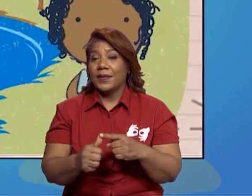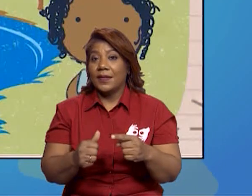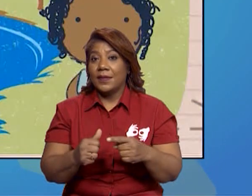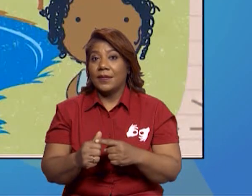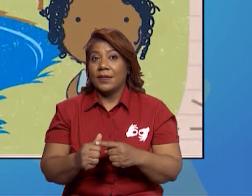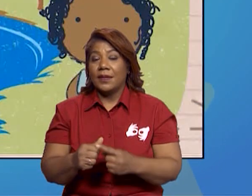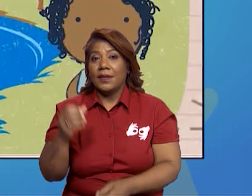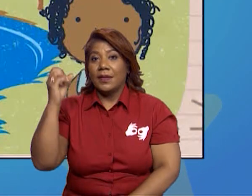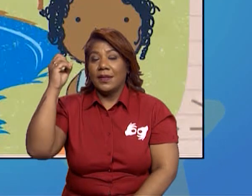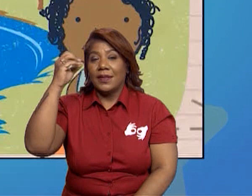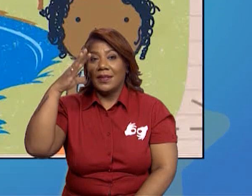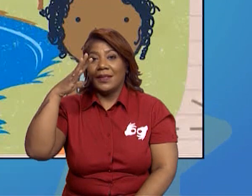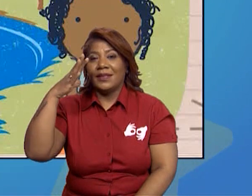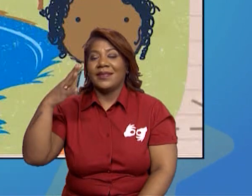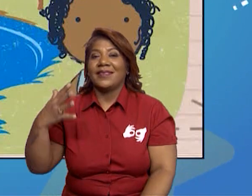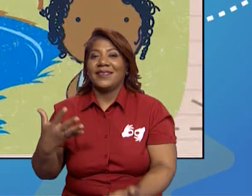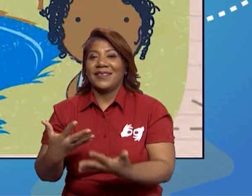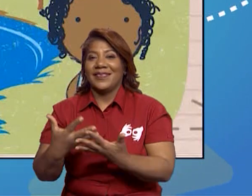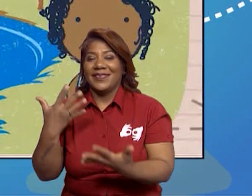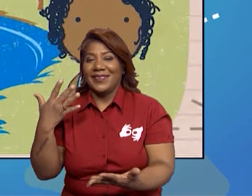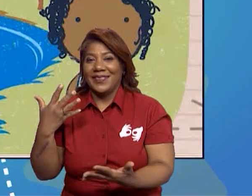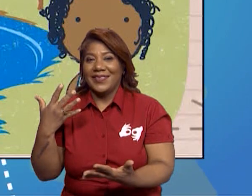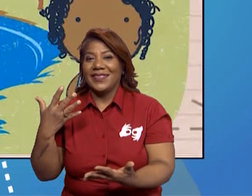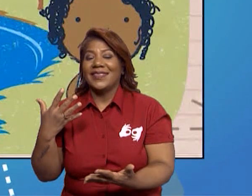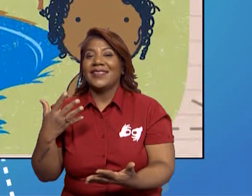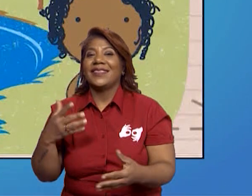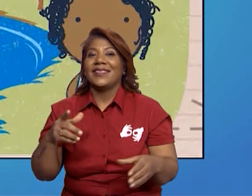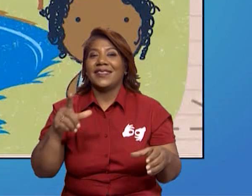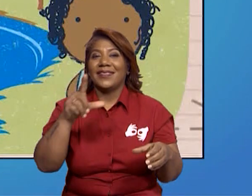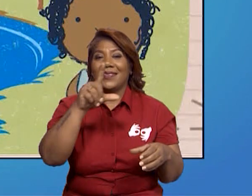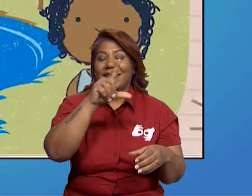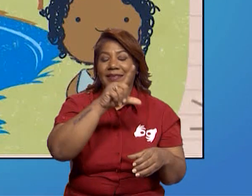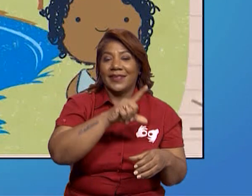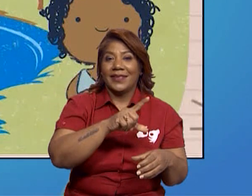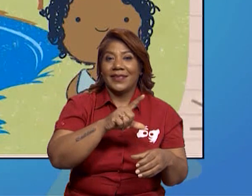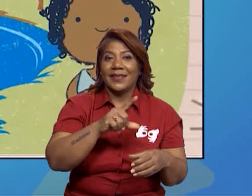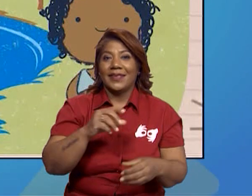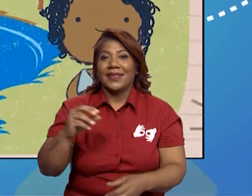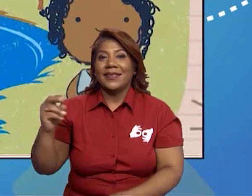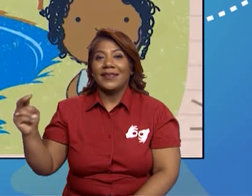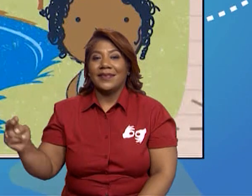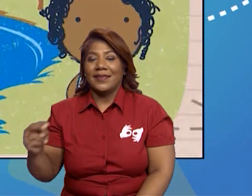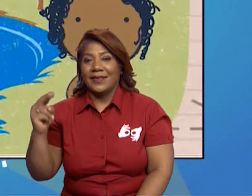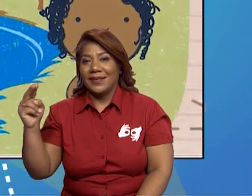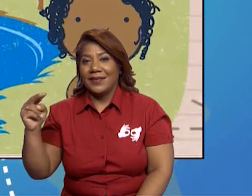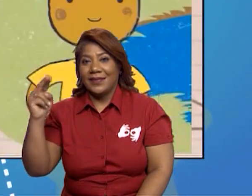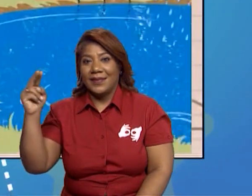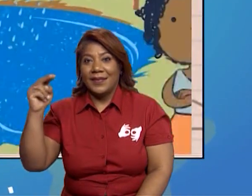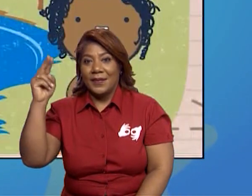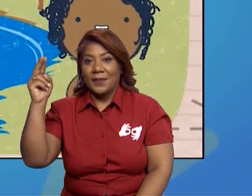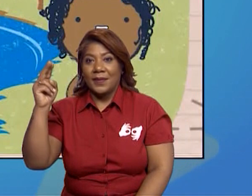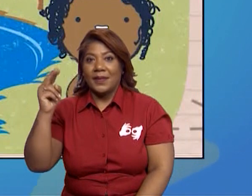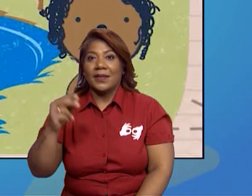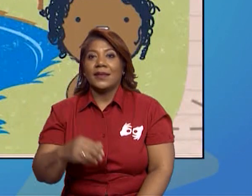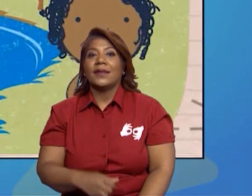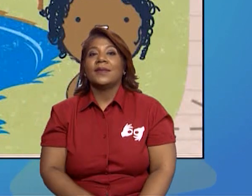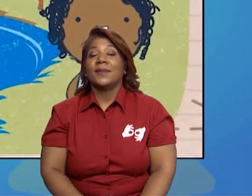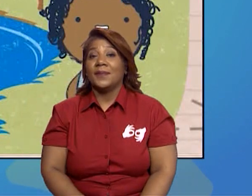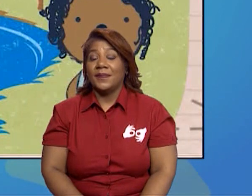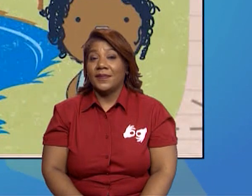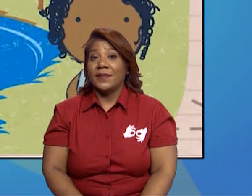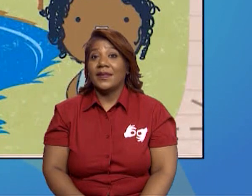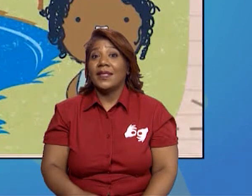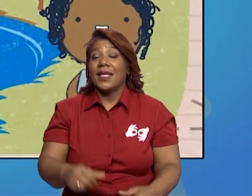ríos, mares y lagos y el agua pasa de estado líquido a estado gaseoso en la evaporación. El agua que